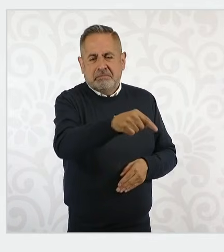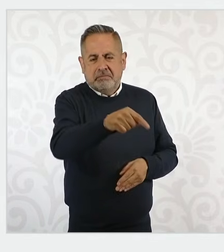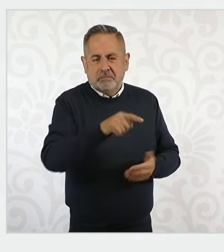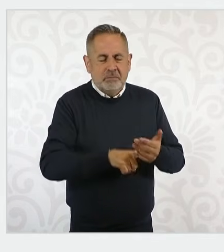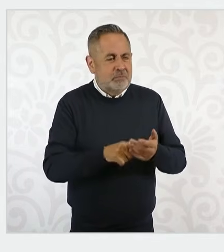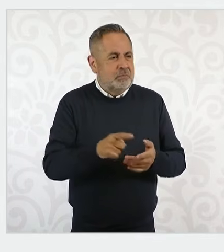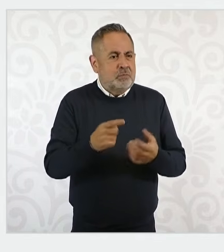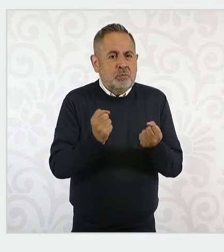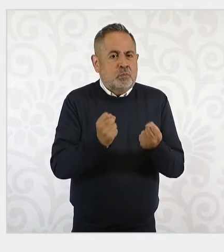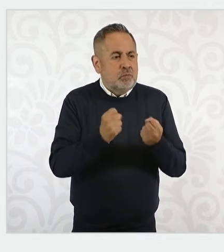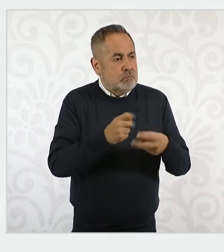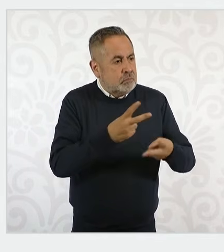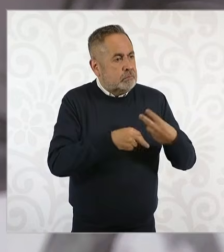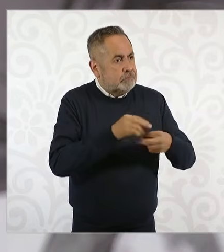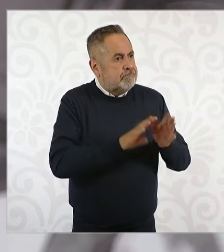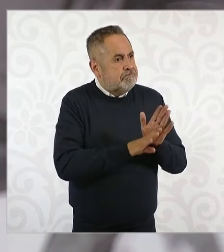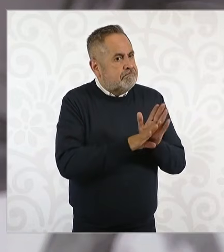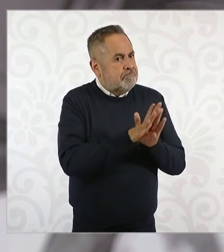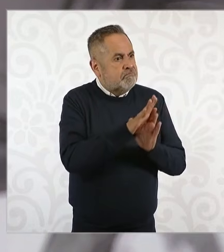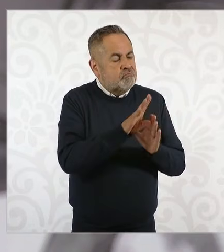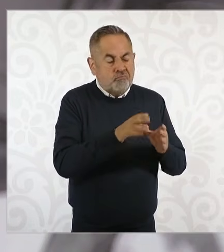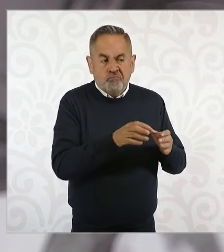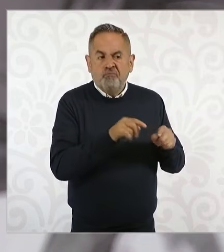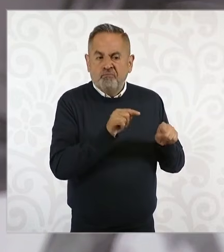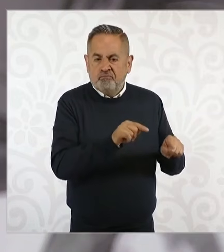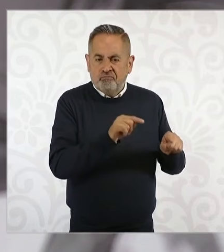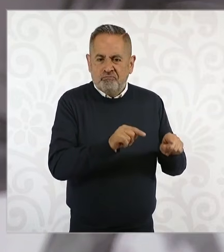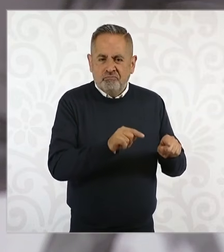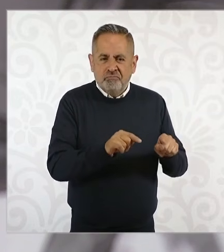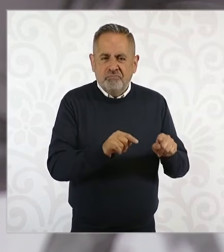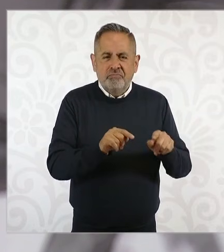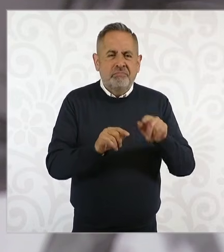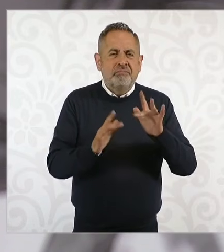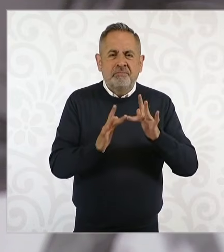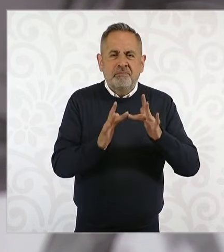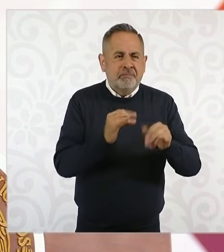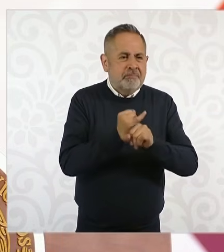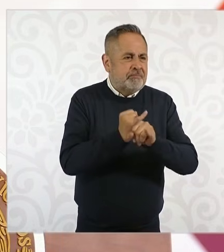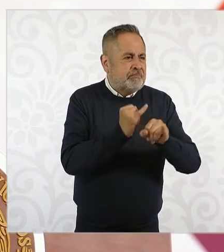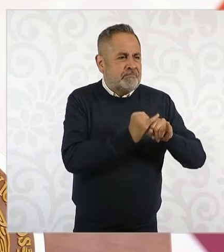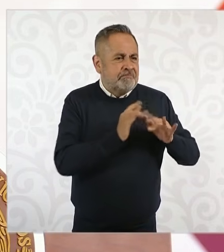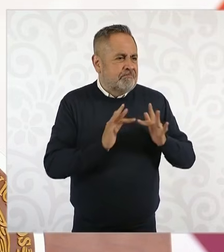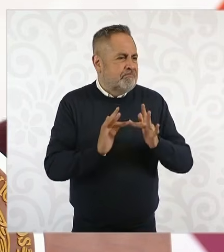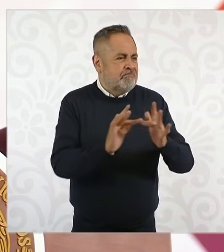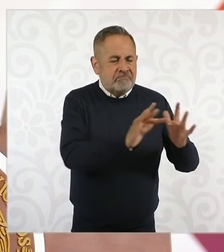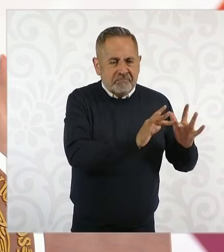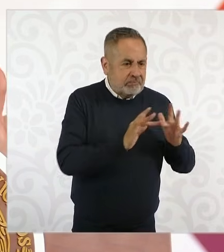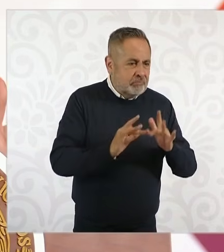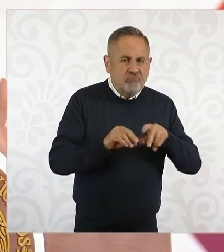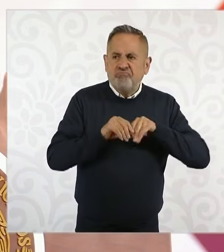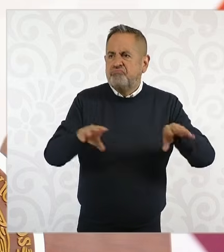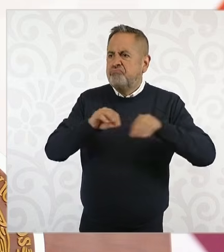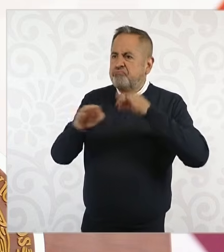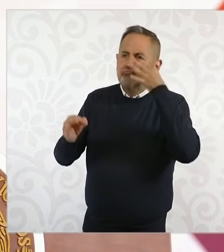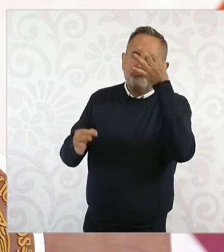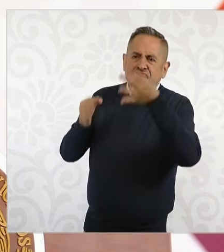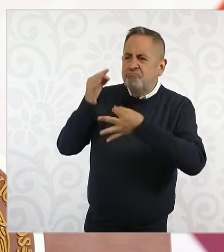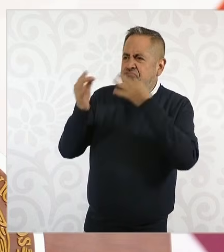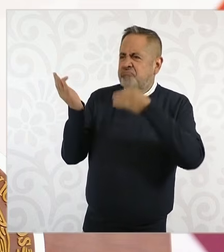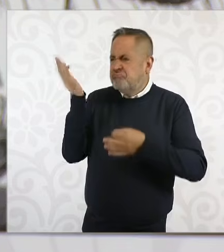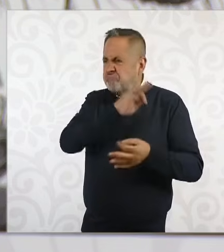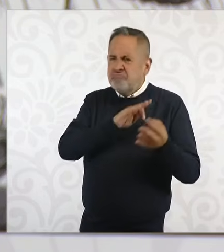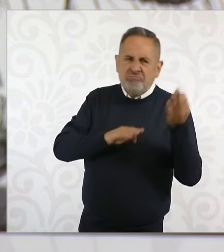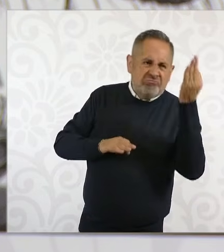auge de las redes sociales que pueden difundir cualquier noticia falsa,